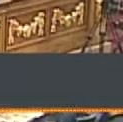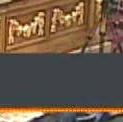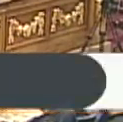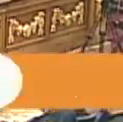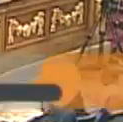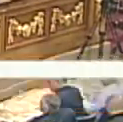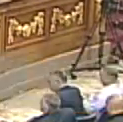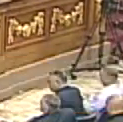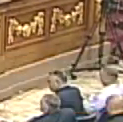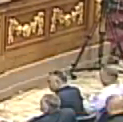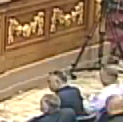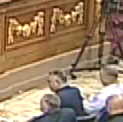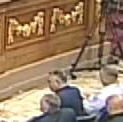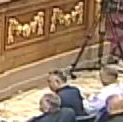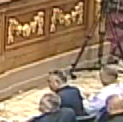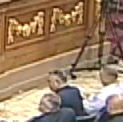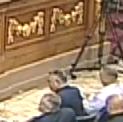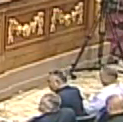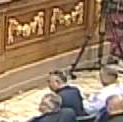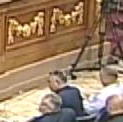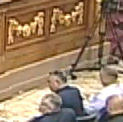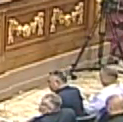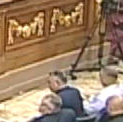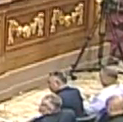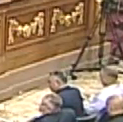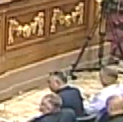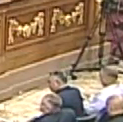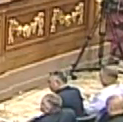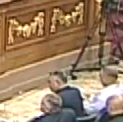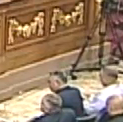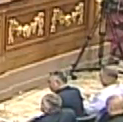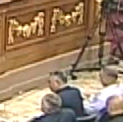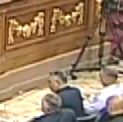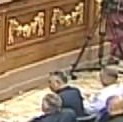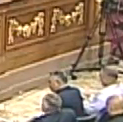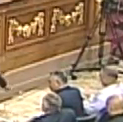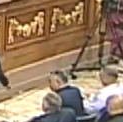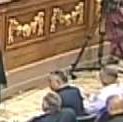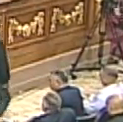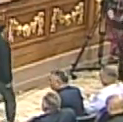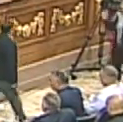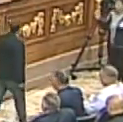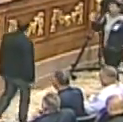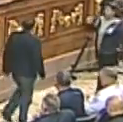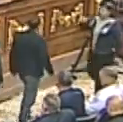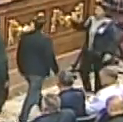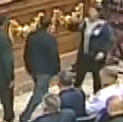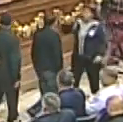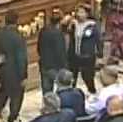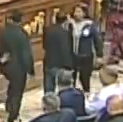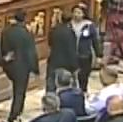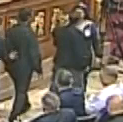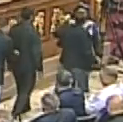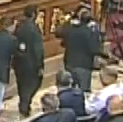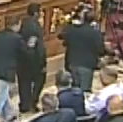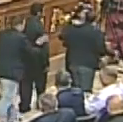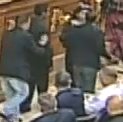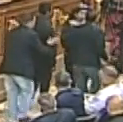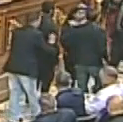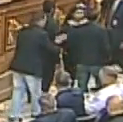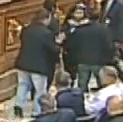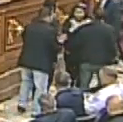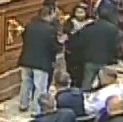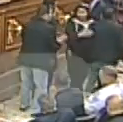todas las comisiones en integración permanente, en trabajo permanente. Destacaba la presidenta de la Asamblea Nacional Constituyente, Delcy Rodríguez, que la Comisión de